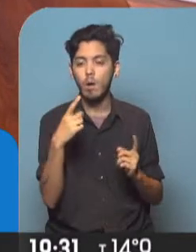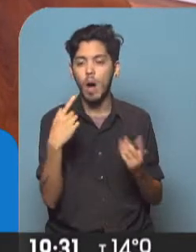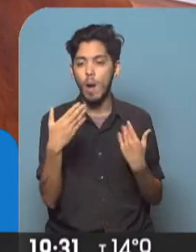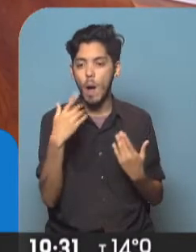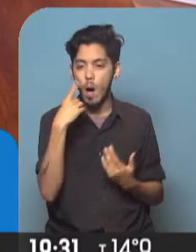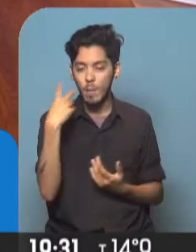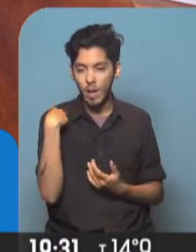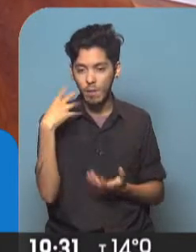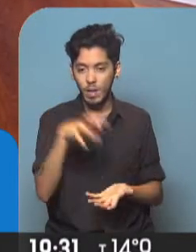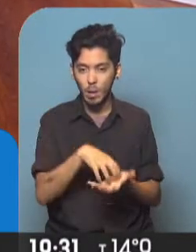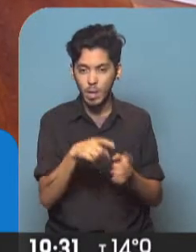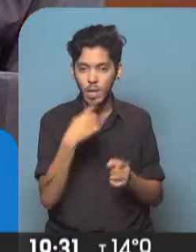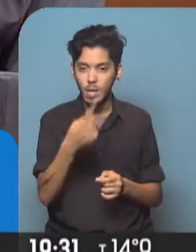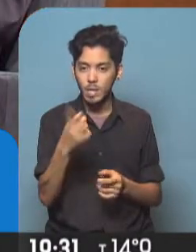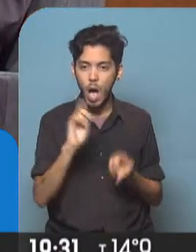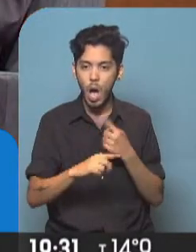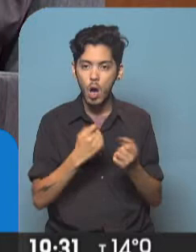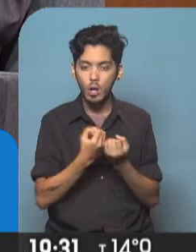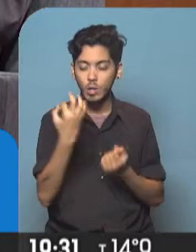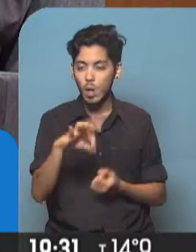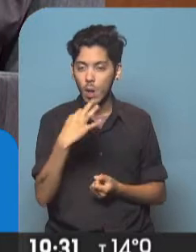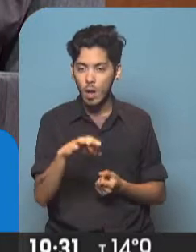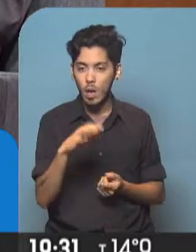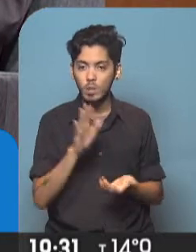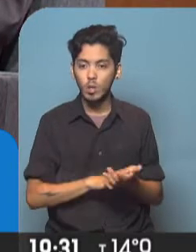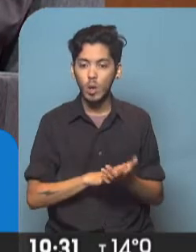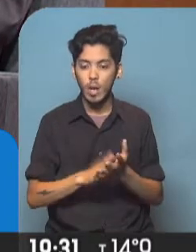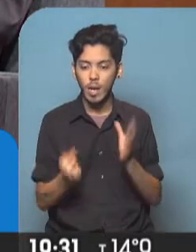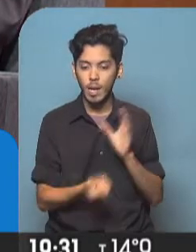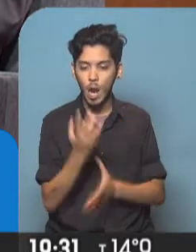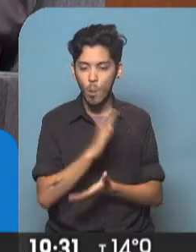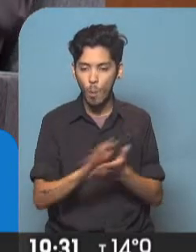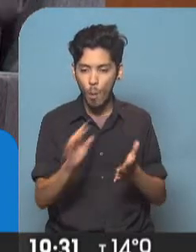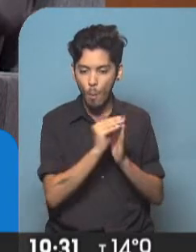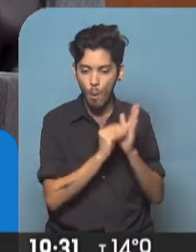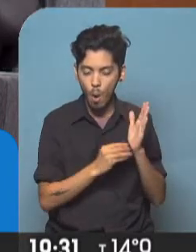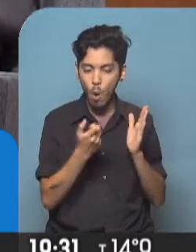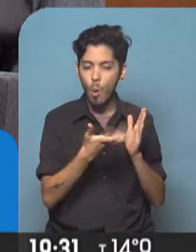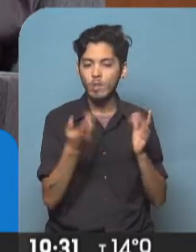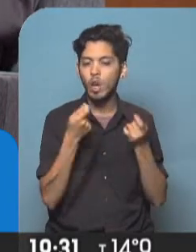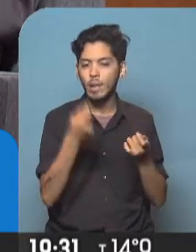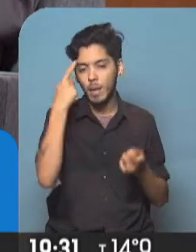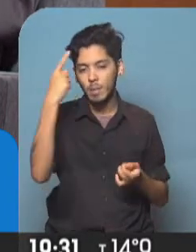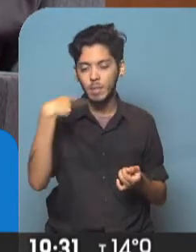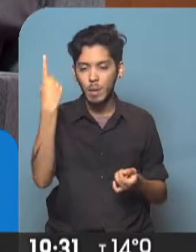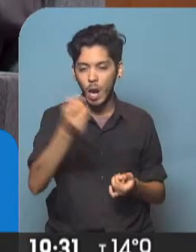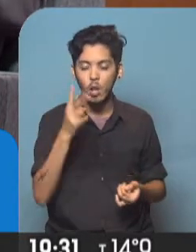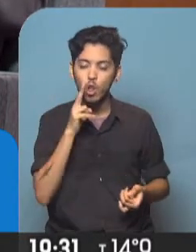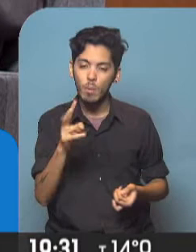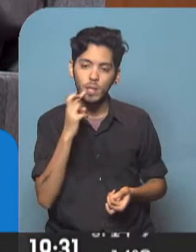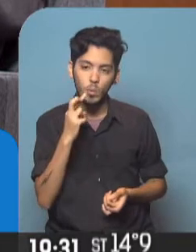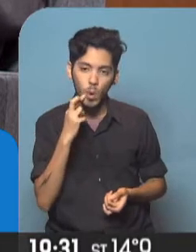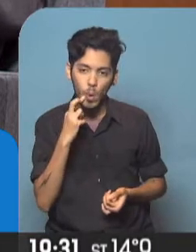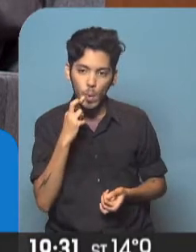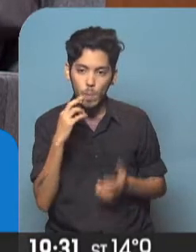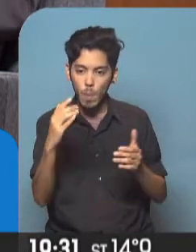gran acuerdo debiera consolidarse en lo que va a ser la conformación del presupuesto para el año que viene, para la reducción del déficit fiscal. ¿Cómo